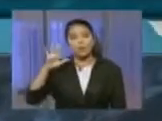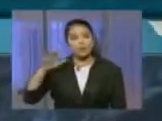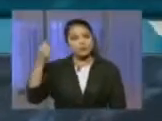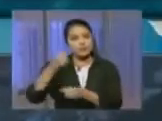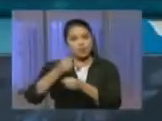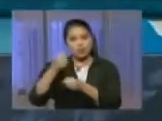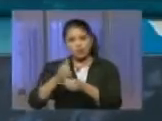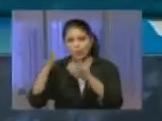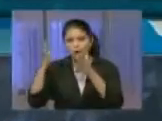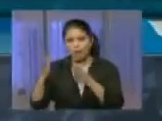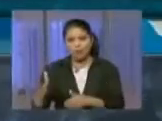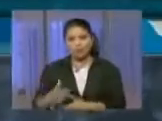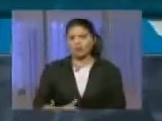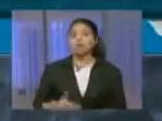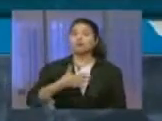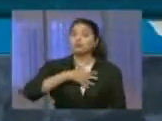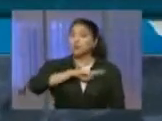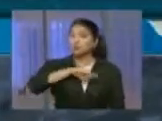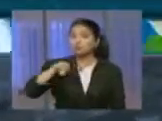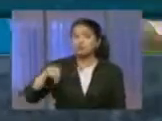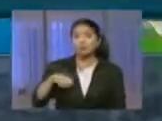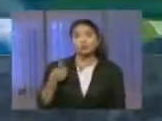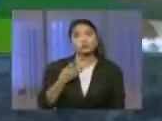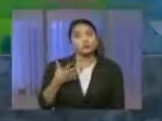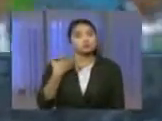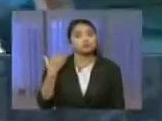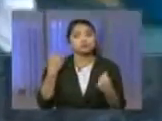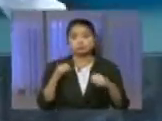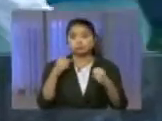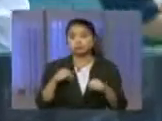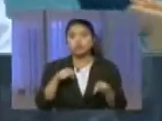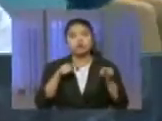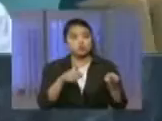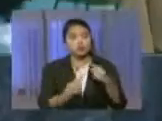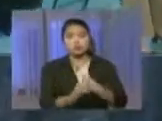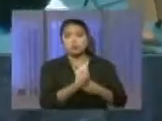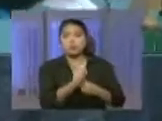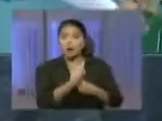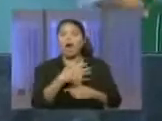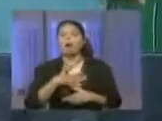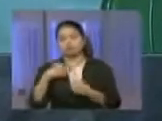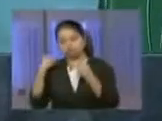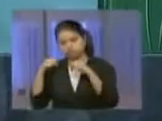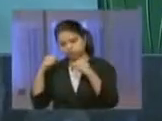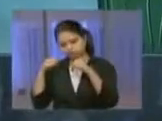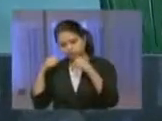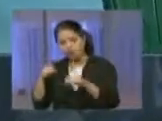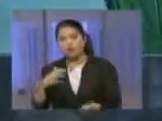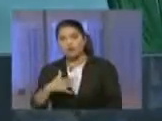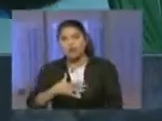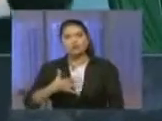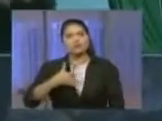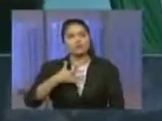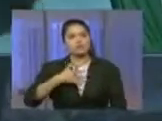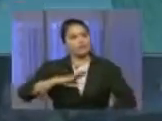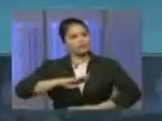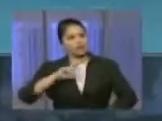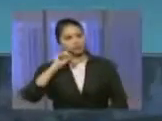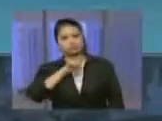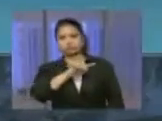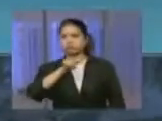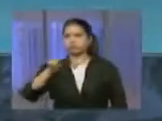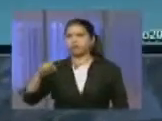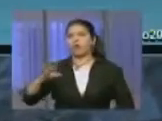trabajadora nosotros simplemente estamos ejecutando las órdenes que usted nos ha dado por eso nos sentimos satisfechos y quiero